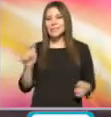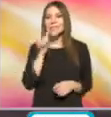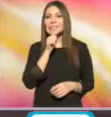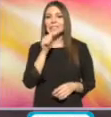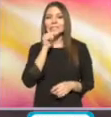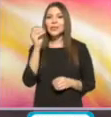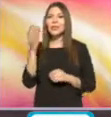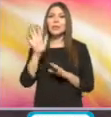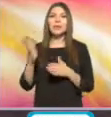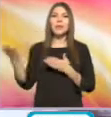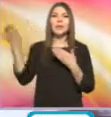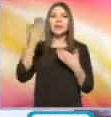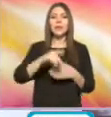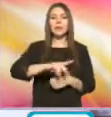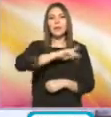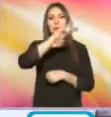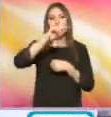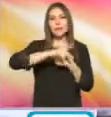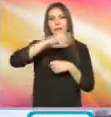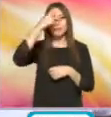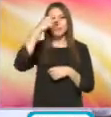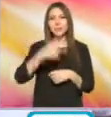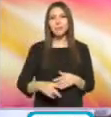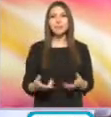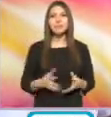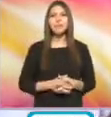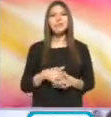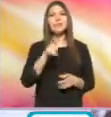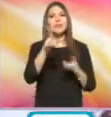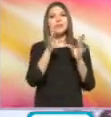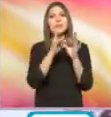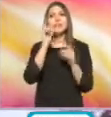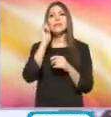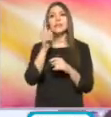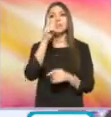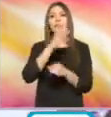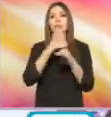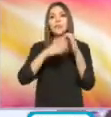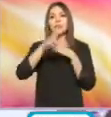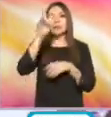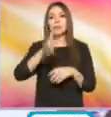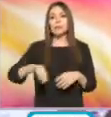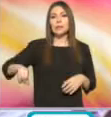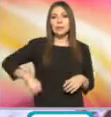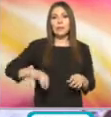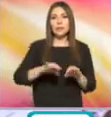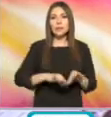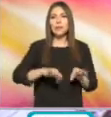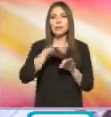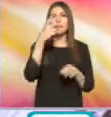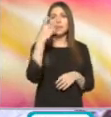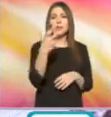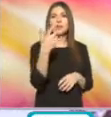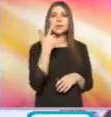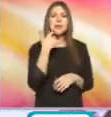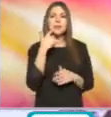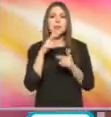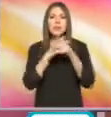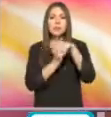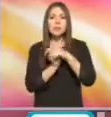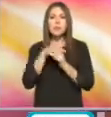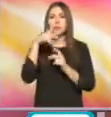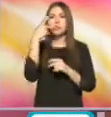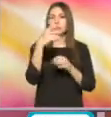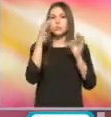pisó nuestro país. ¿no? Exactamente. Y fíjate que comentas algo muy importante, muy interesante. Esto es un espectáculo, es una disciplina